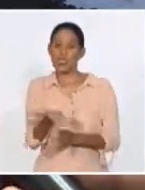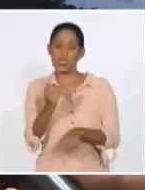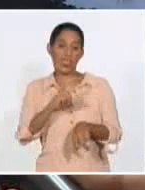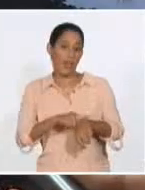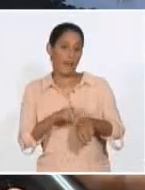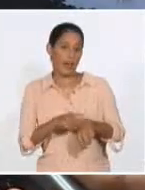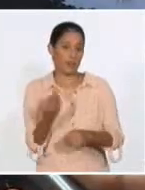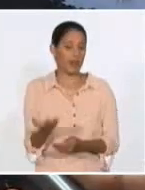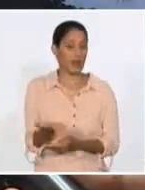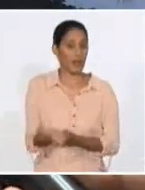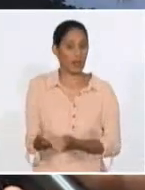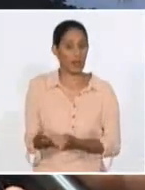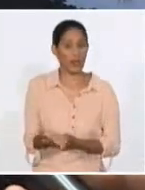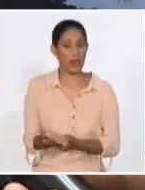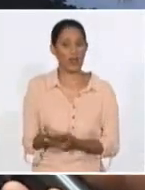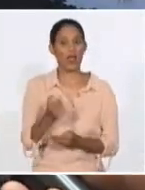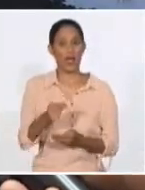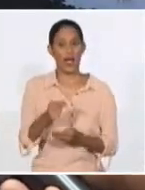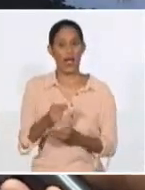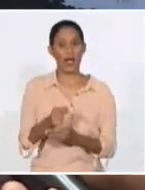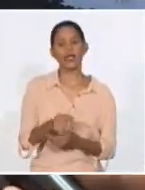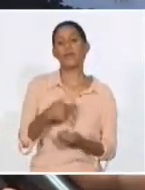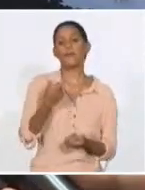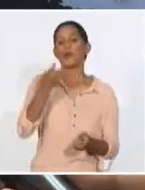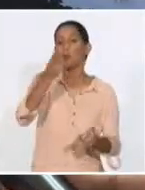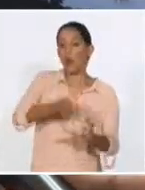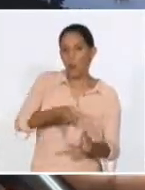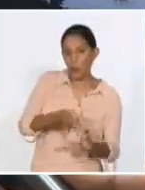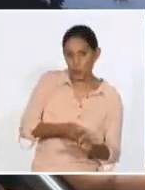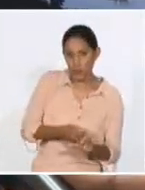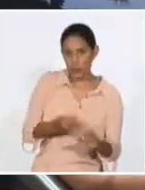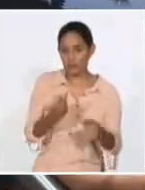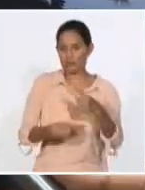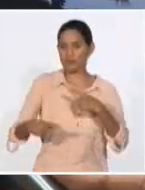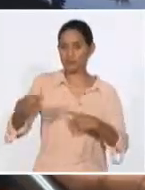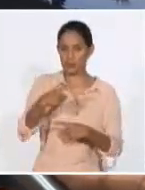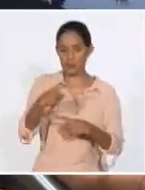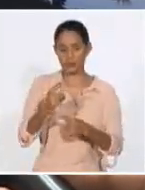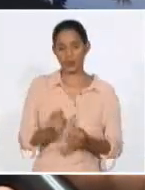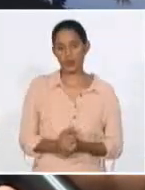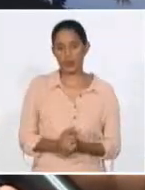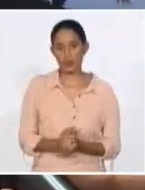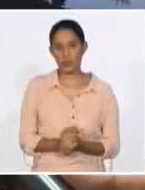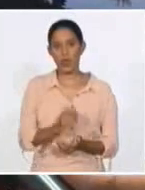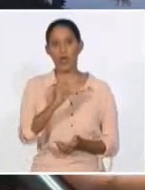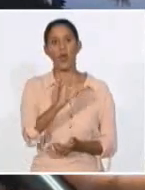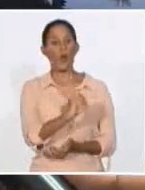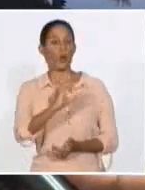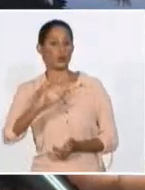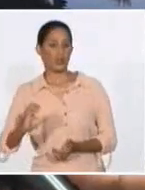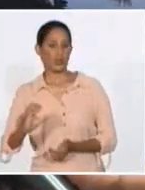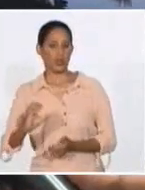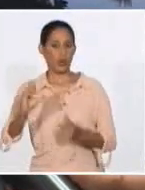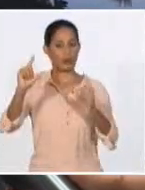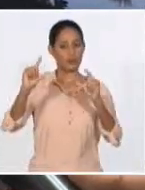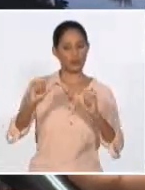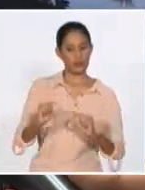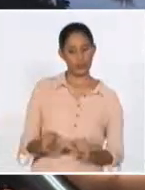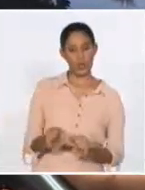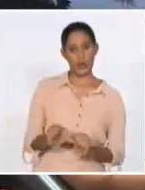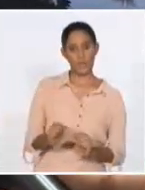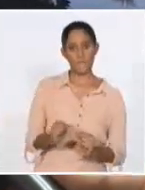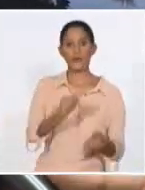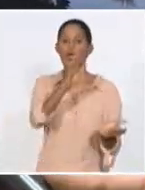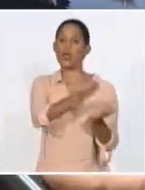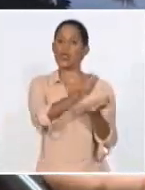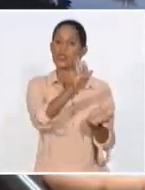la por la logística de combustible en lo fundamental básicamente en la zona eh occidental del país con la disminución que vamos a tener de la disponibilidad en la en